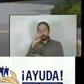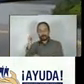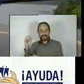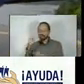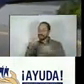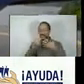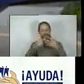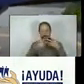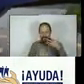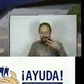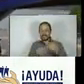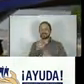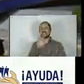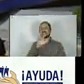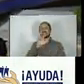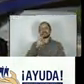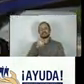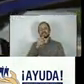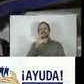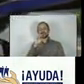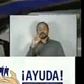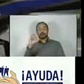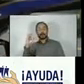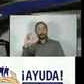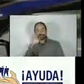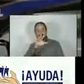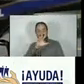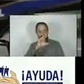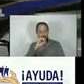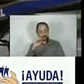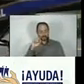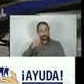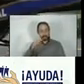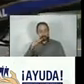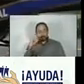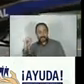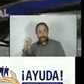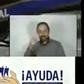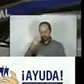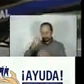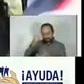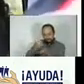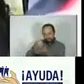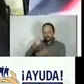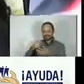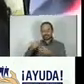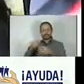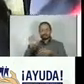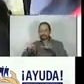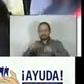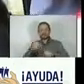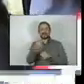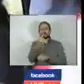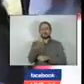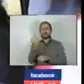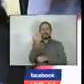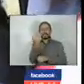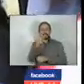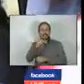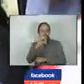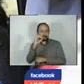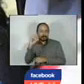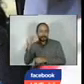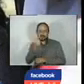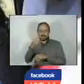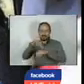y más de 300 mil cartuchos decomisados y la detención de casi 15 mil personas. Apodada